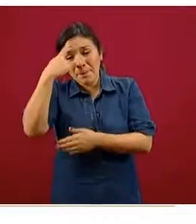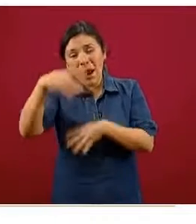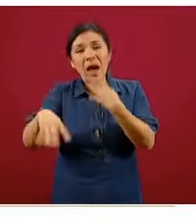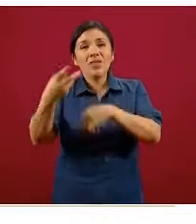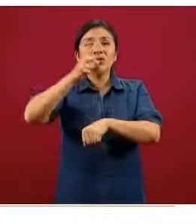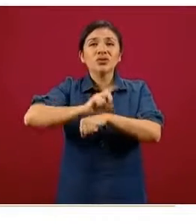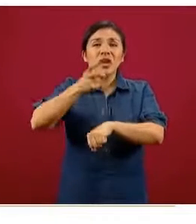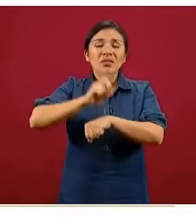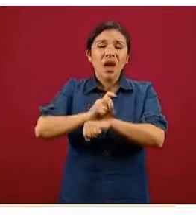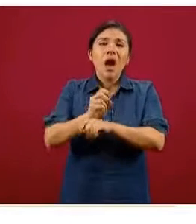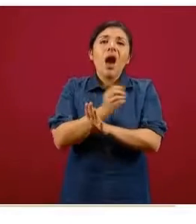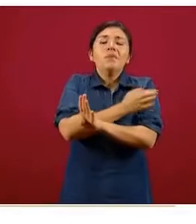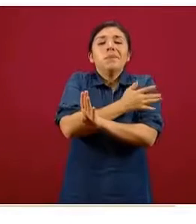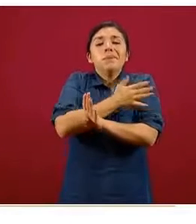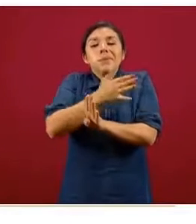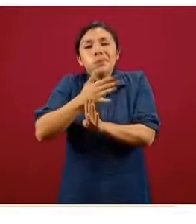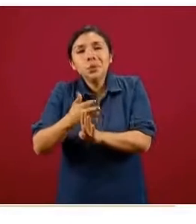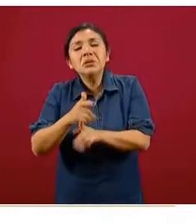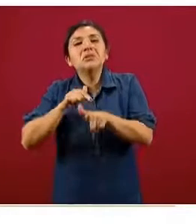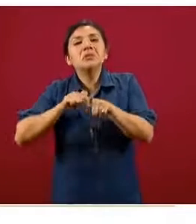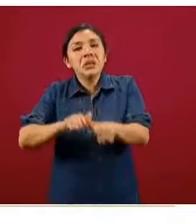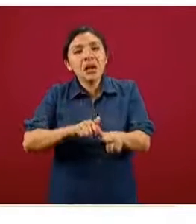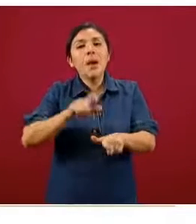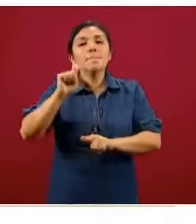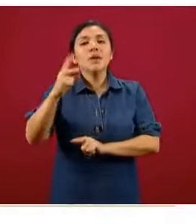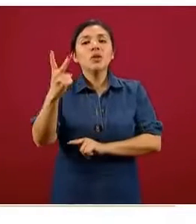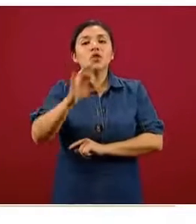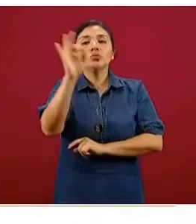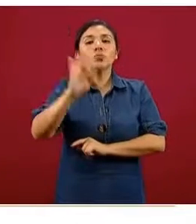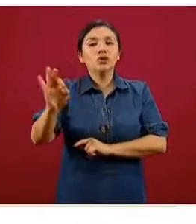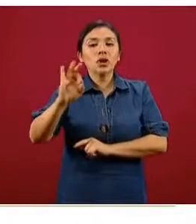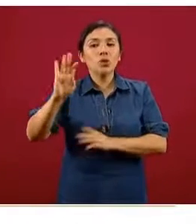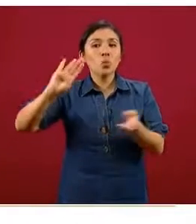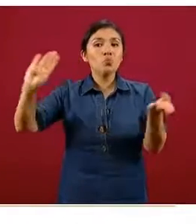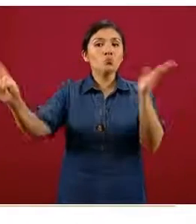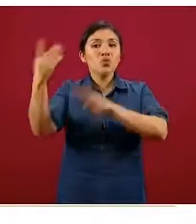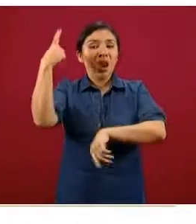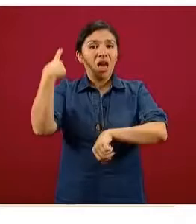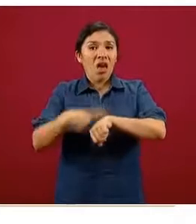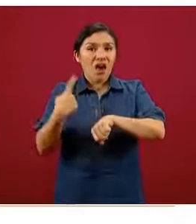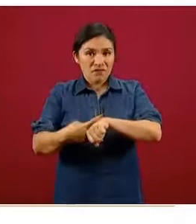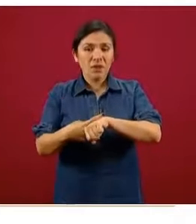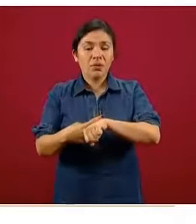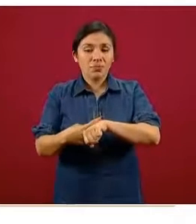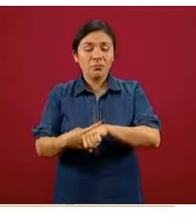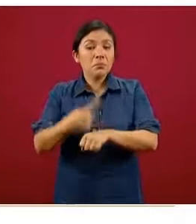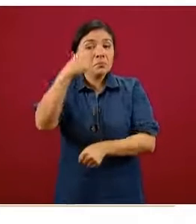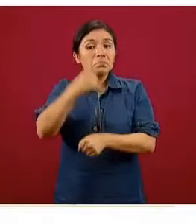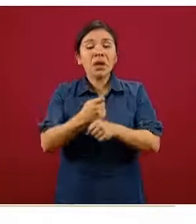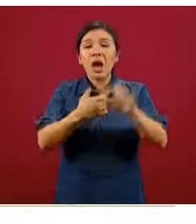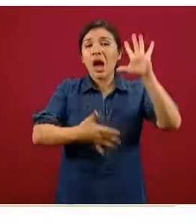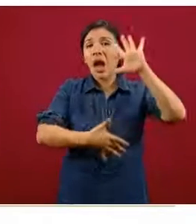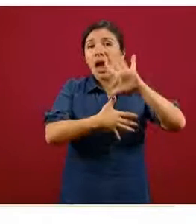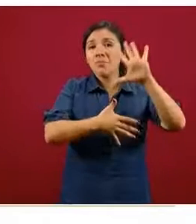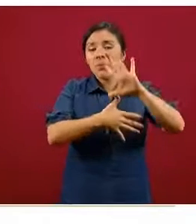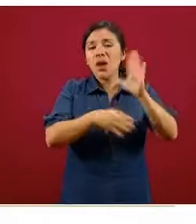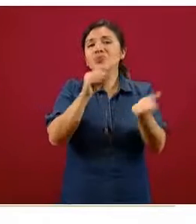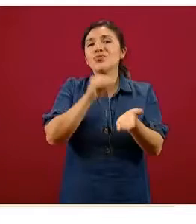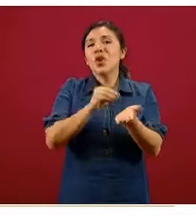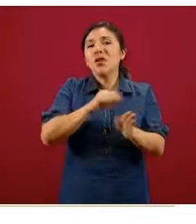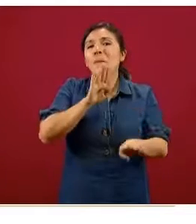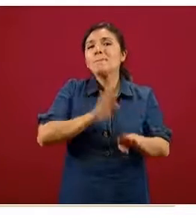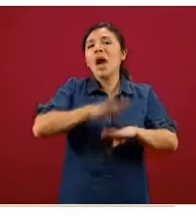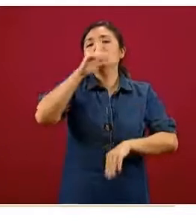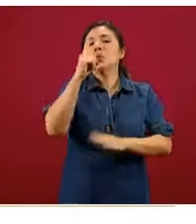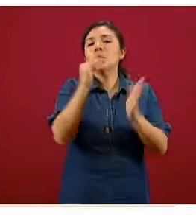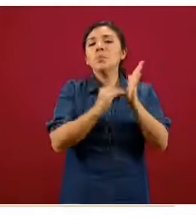14 días. Se mantiene en 22% la pandemia a nivel mundial, y la región de las Américas, que tiene más